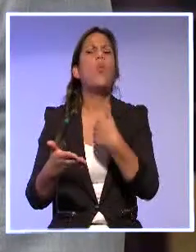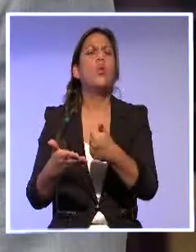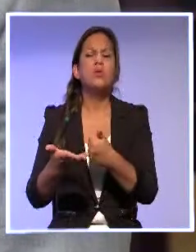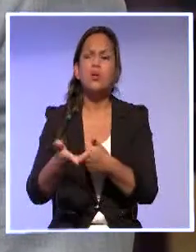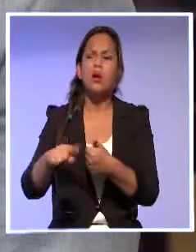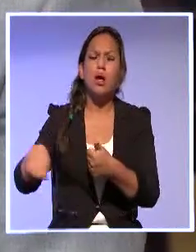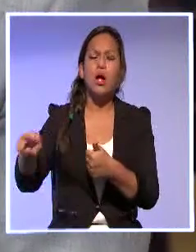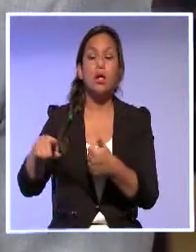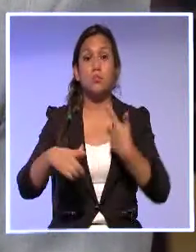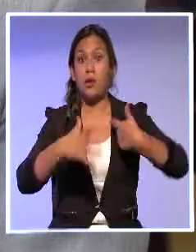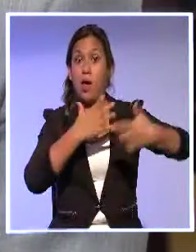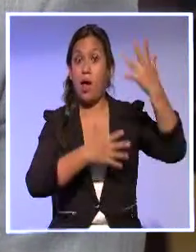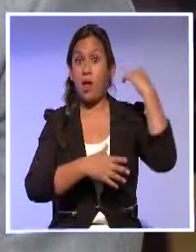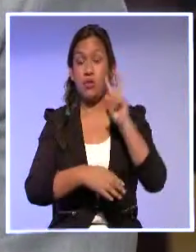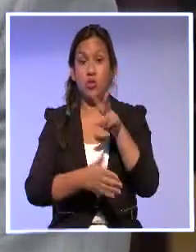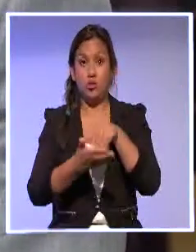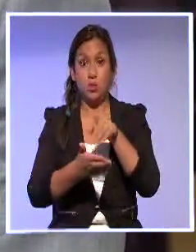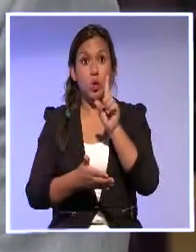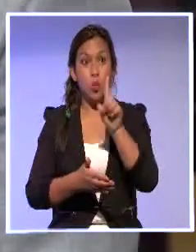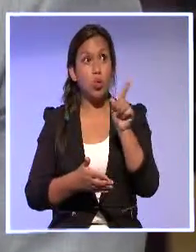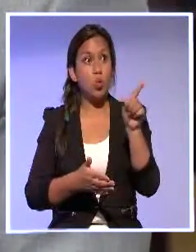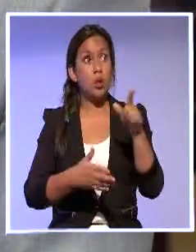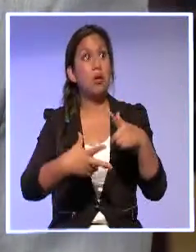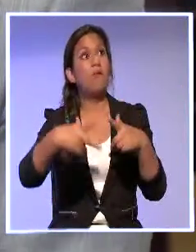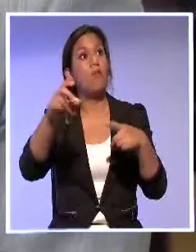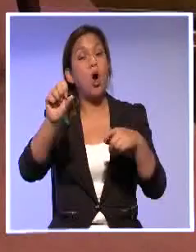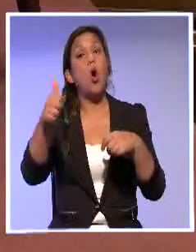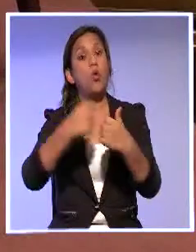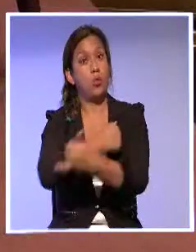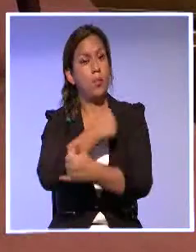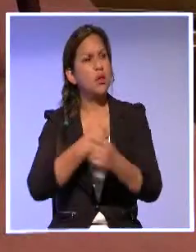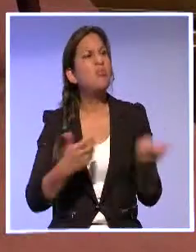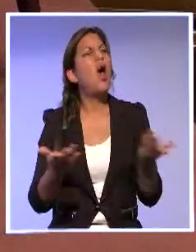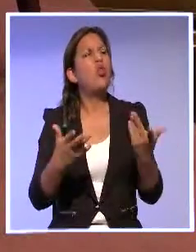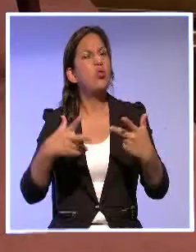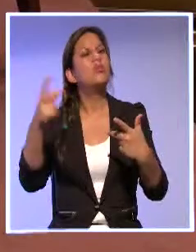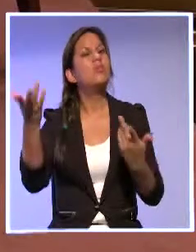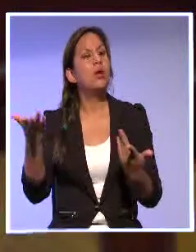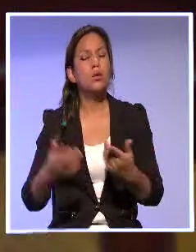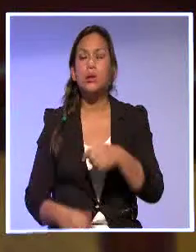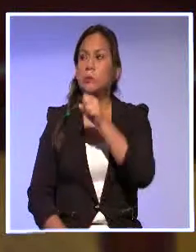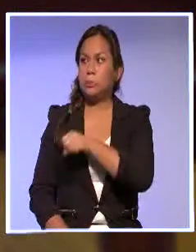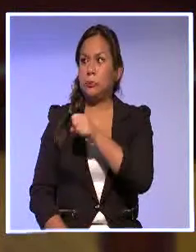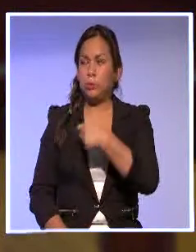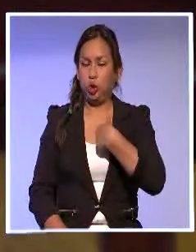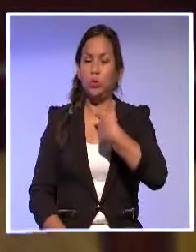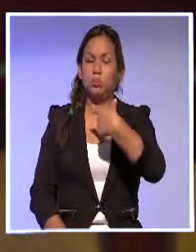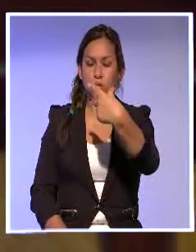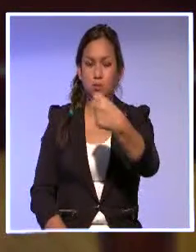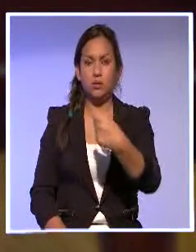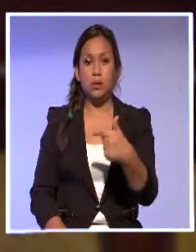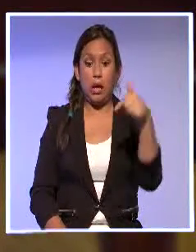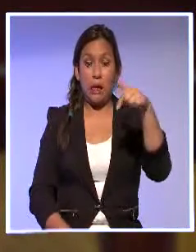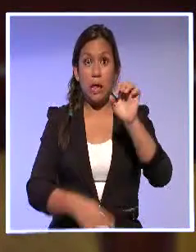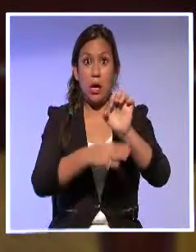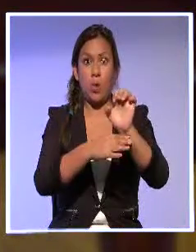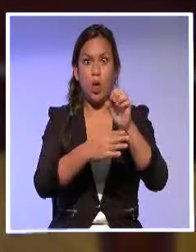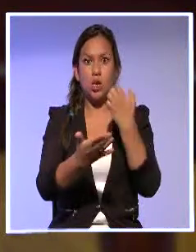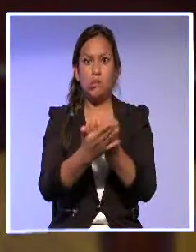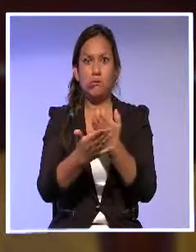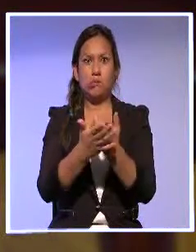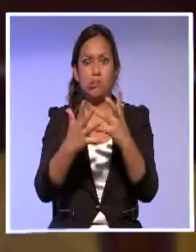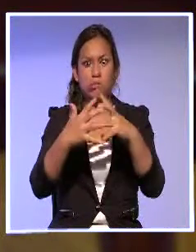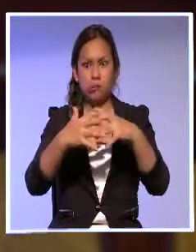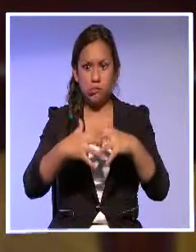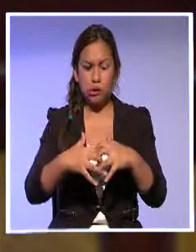2001 había salido del país a donde se fue si yo sabía en el 2001 a raíz de la crisis que hubo acá el feriado